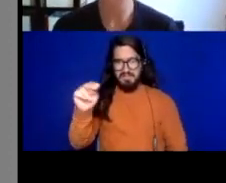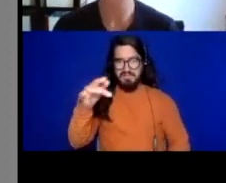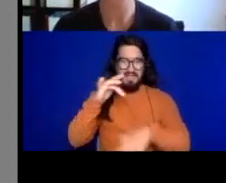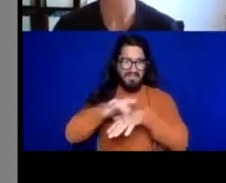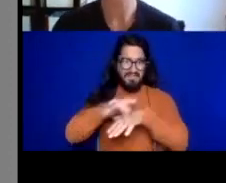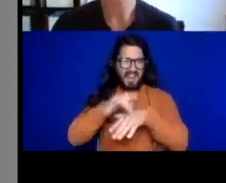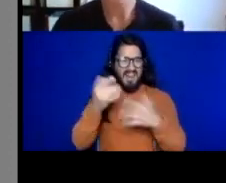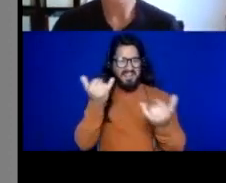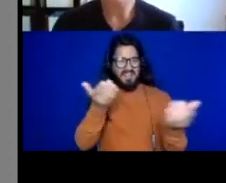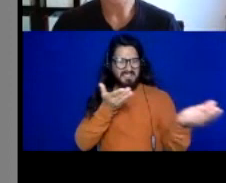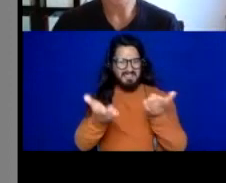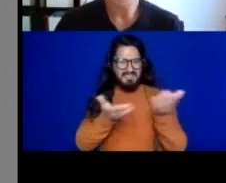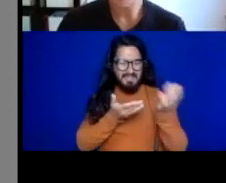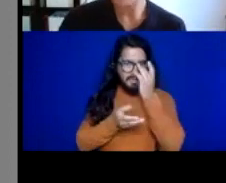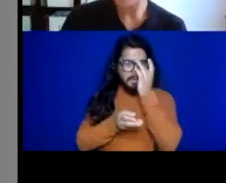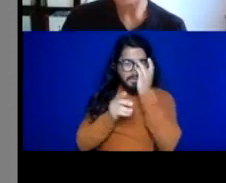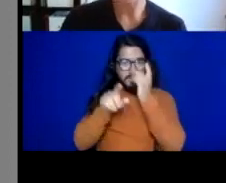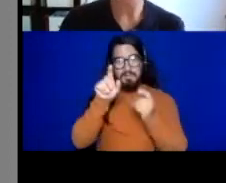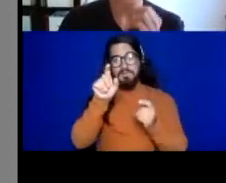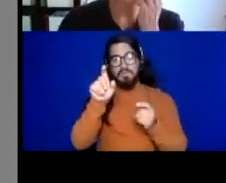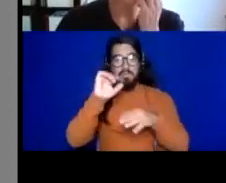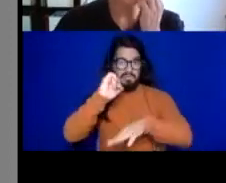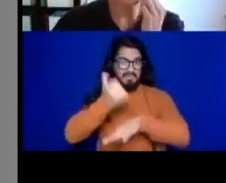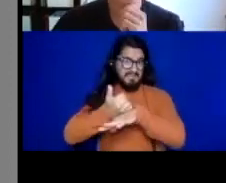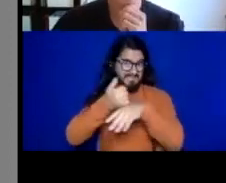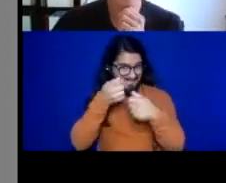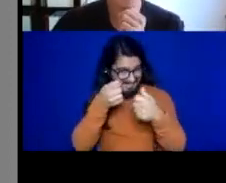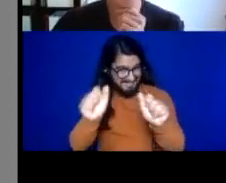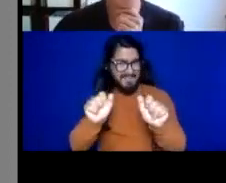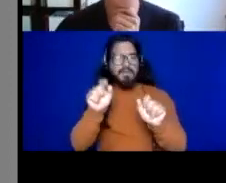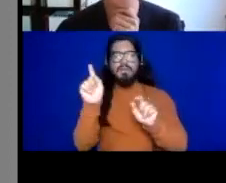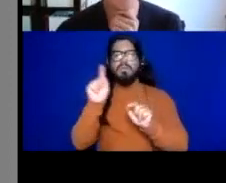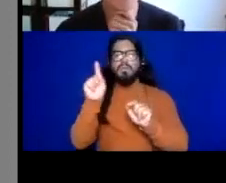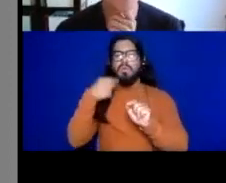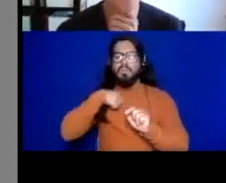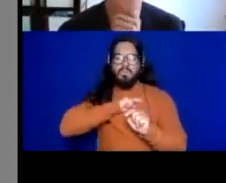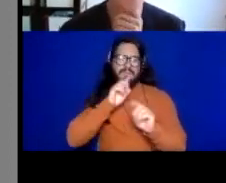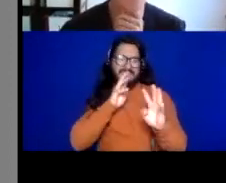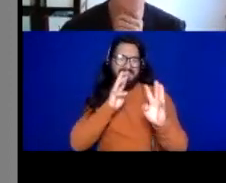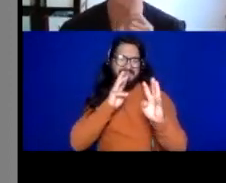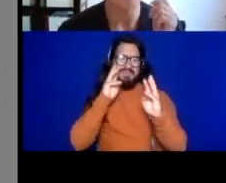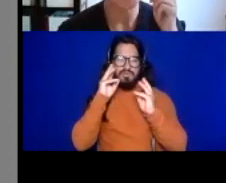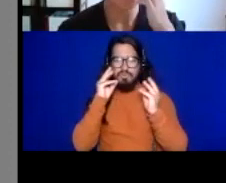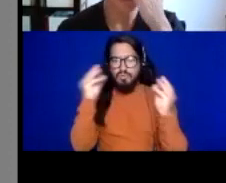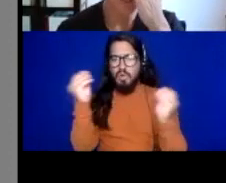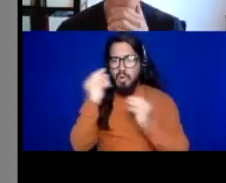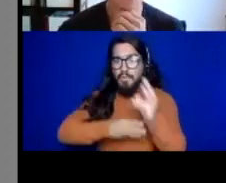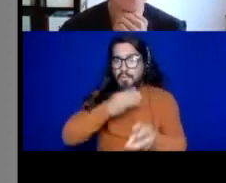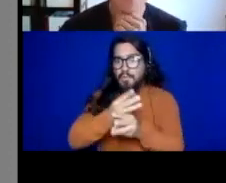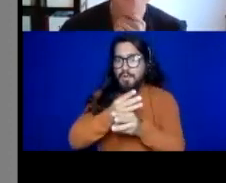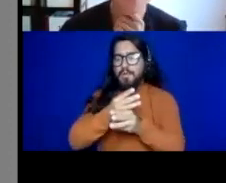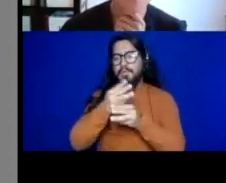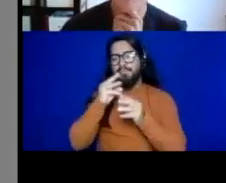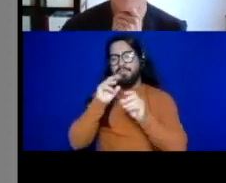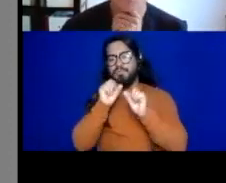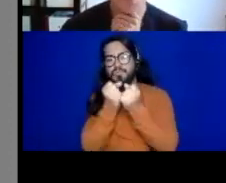Está disponible en muchos servicios ya. Y lo puedes setear en sí, con cualquier cosa que hablas